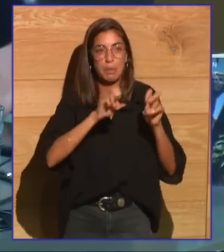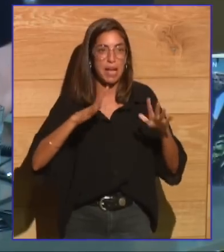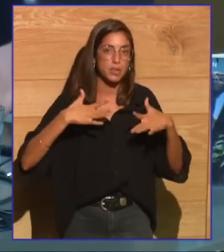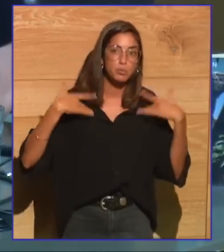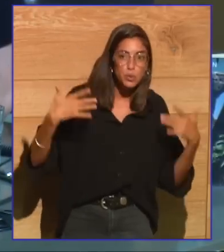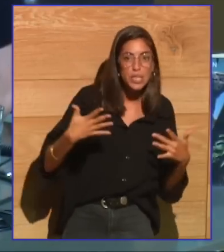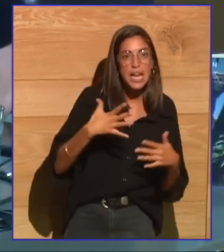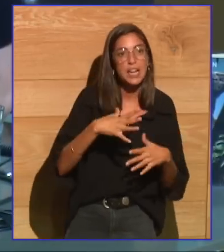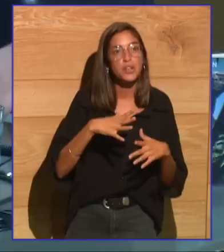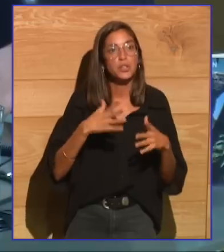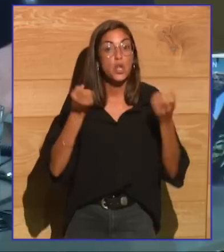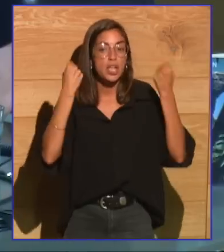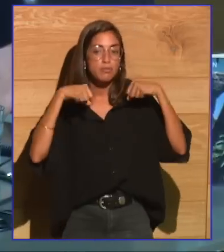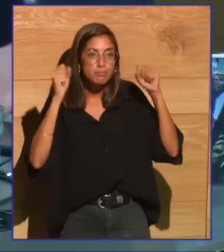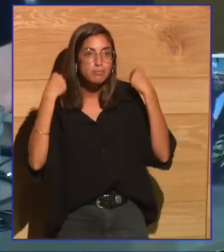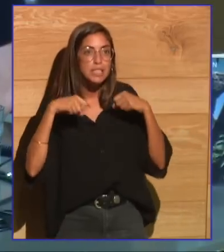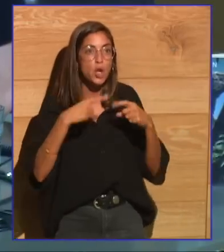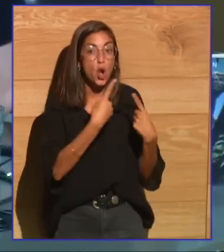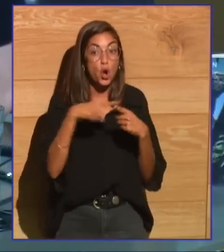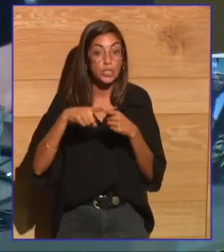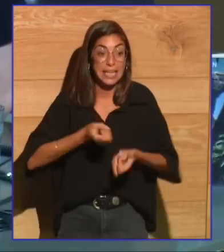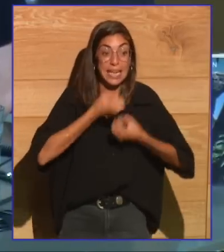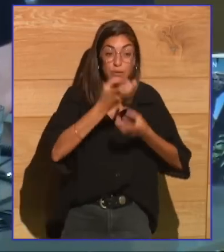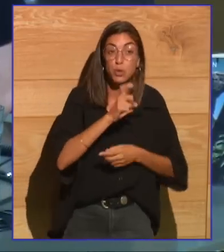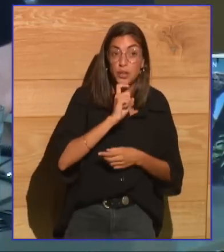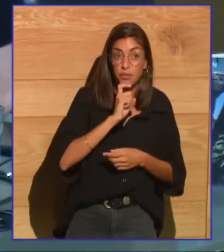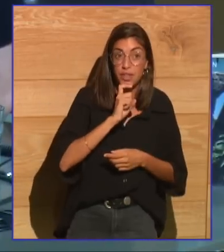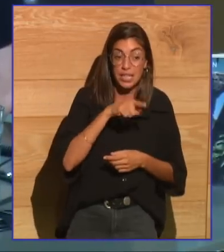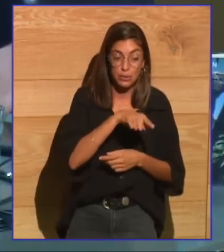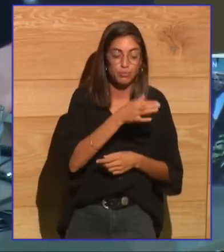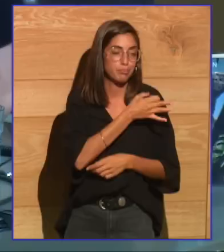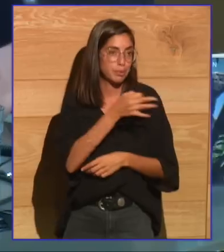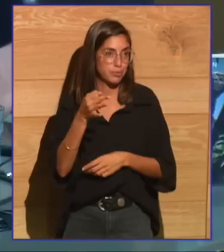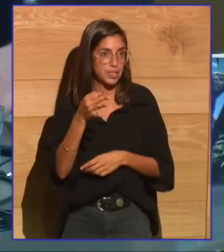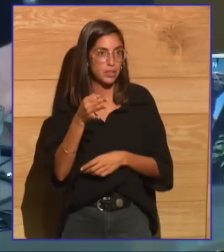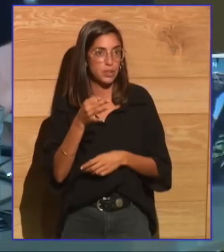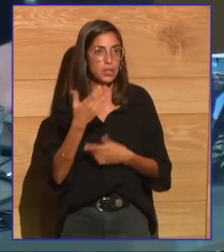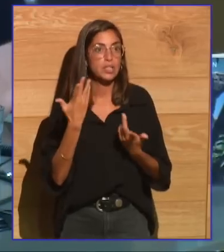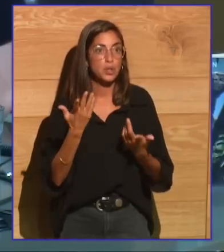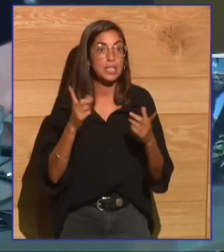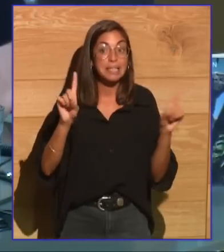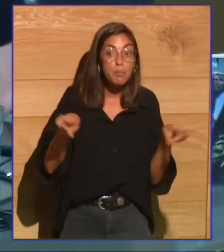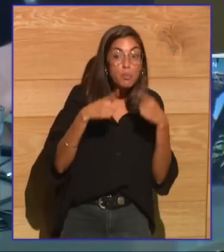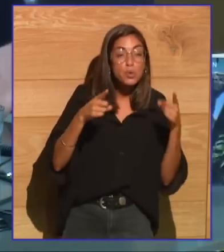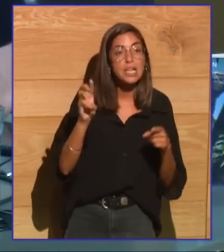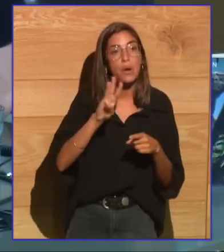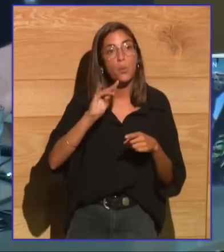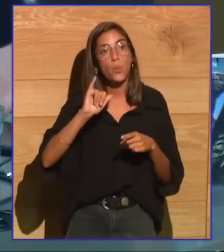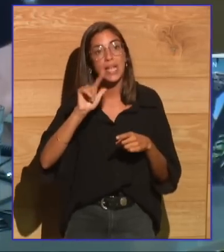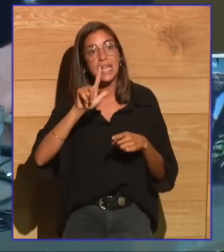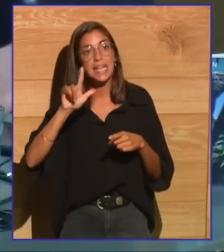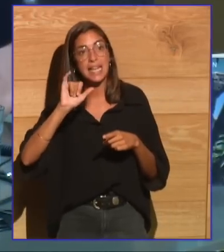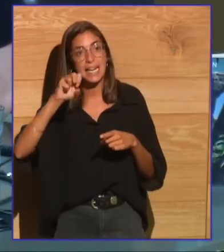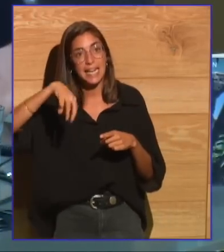y lo que es narrativamente complejo que es sorprendente dios empieza ya con esas primeras notas de williams que marcan ese tema